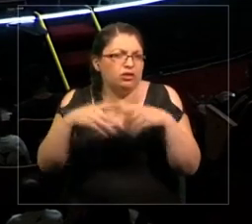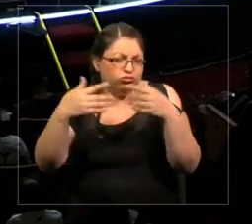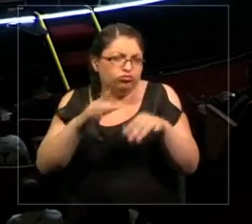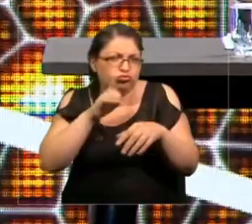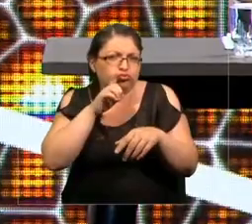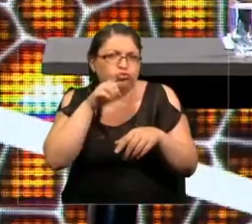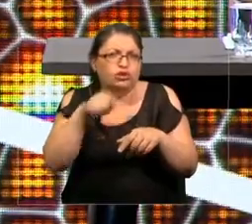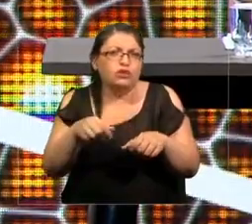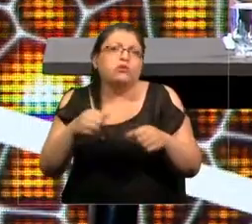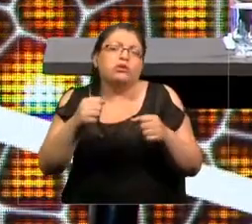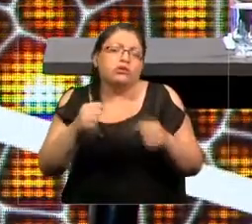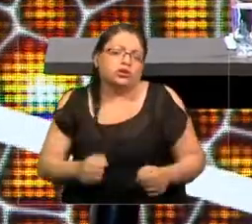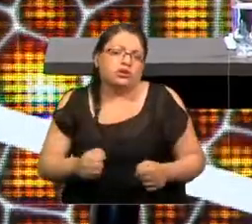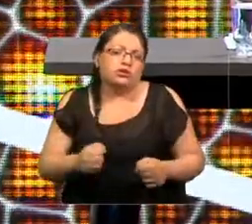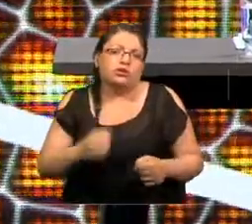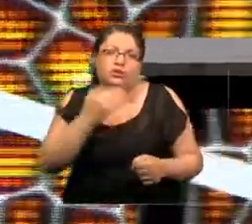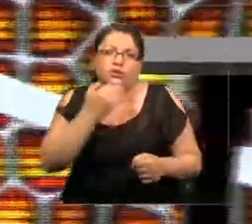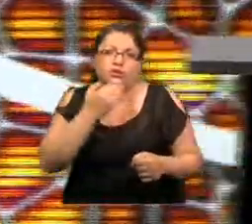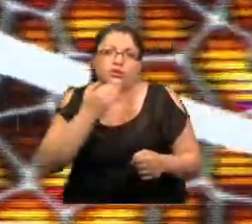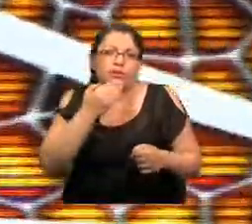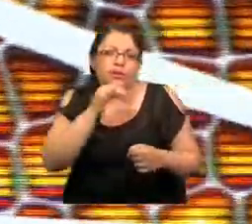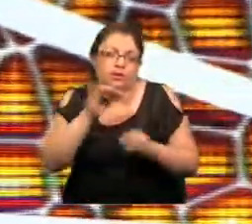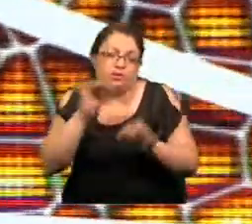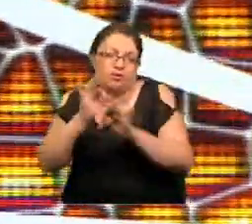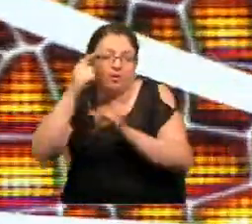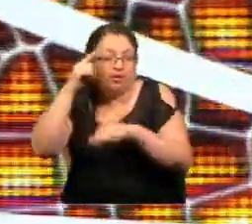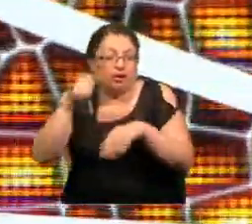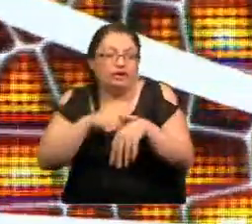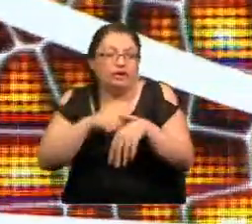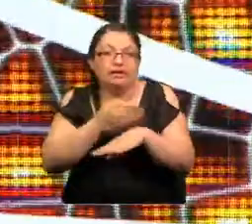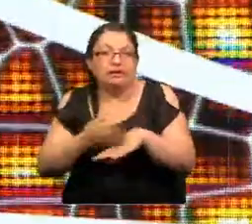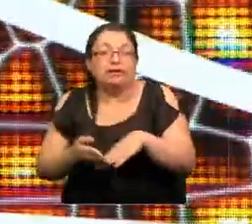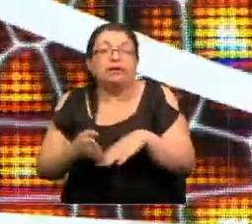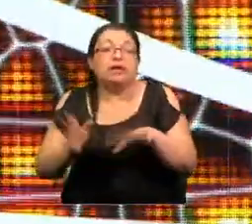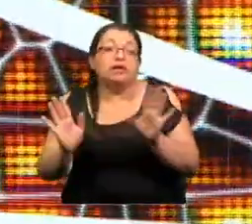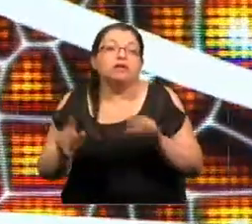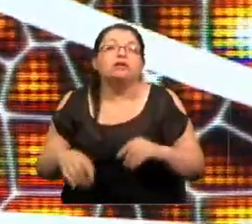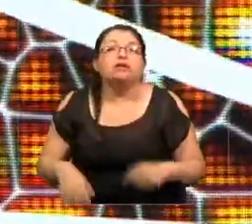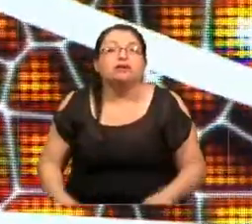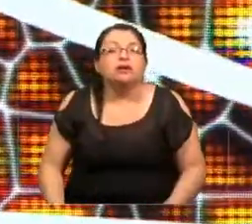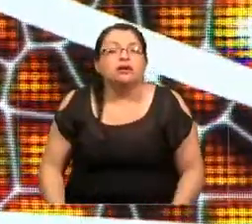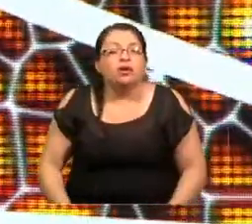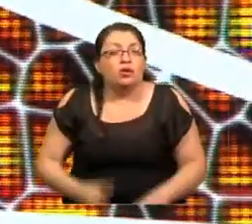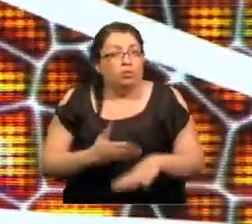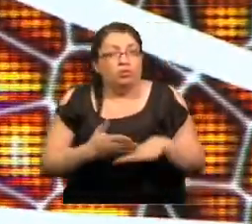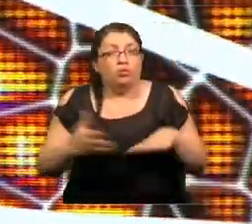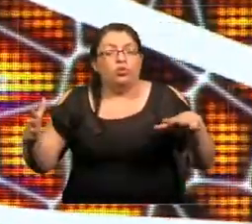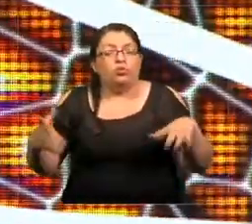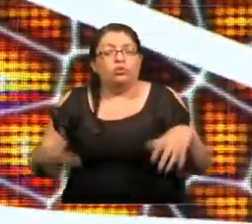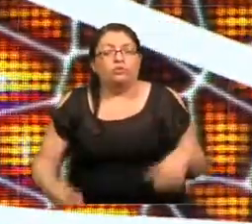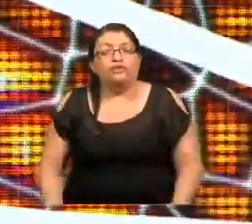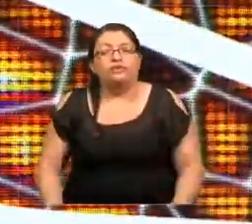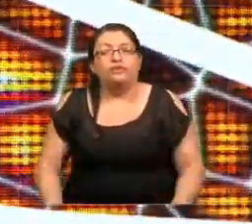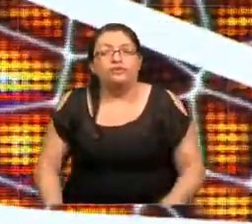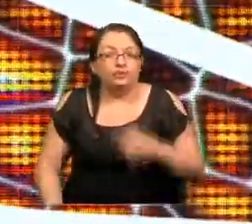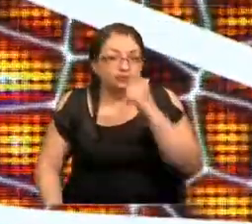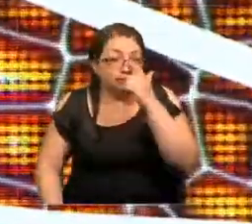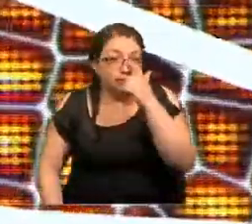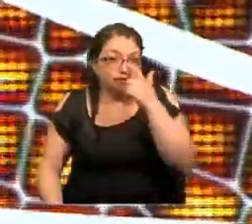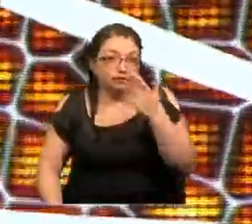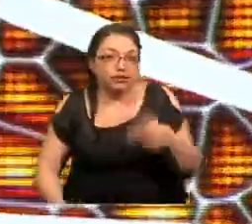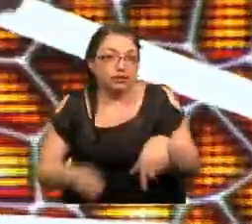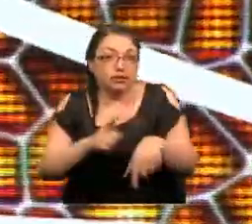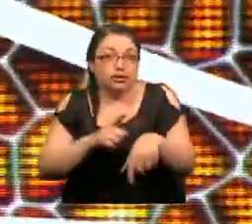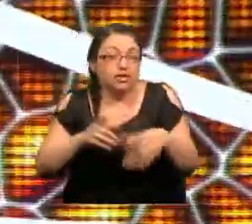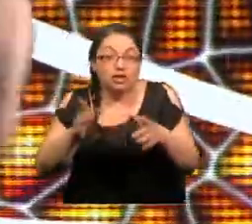que también podemos podemos detallar pero ya me pase de tiempo bastante entonces si no existe